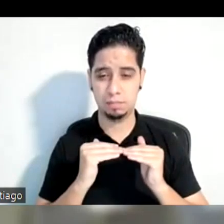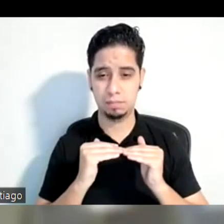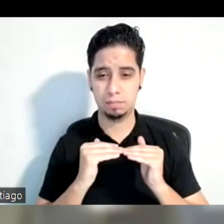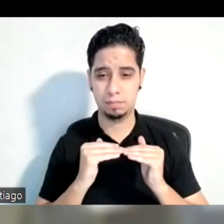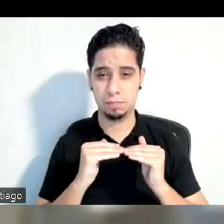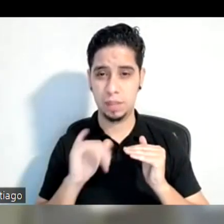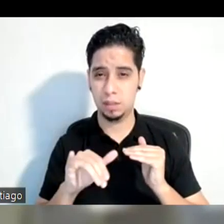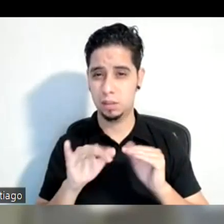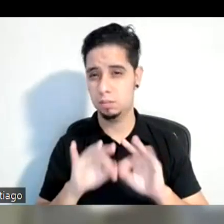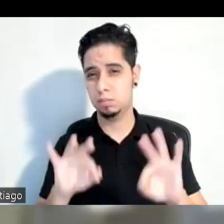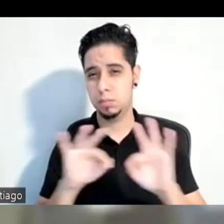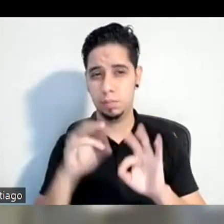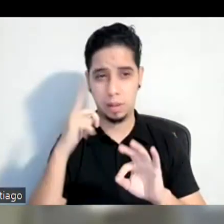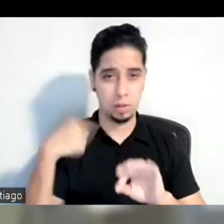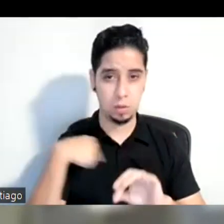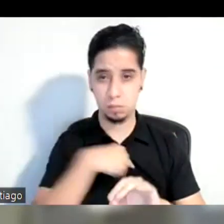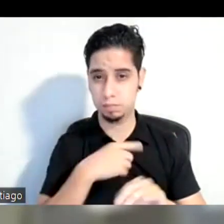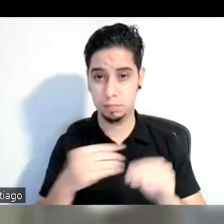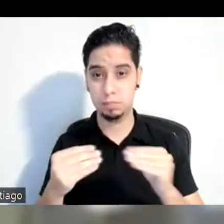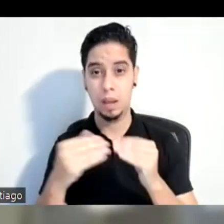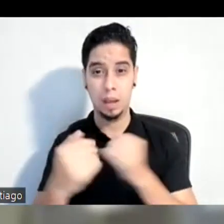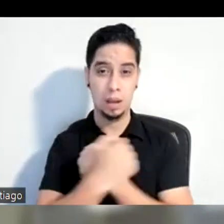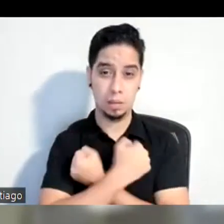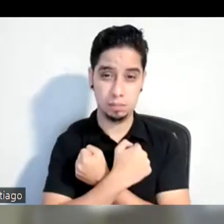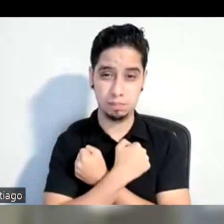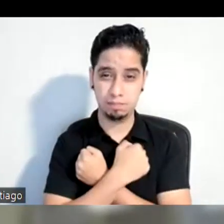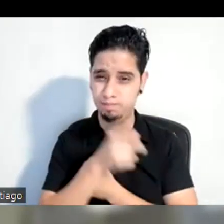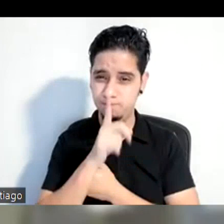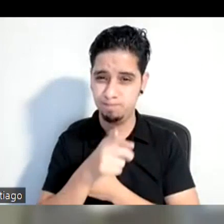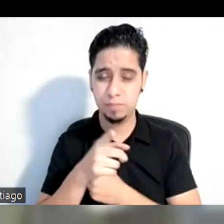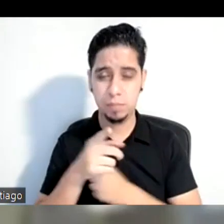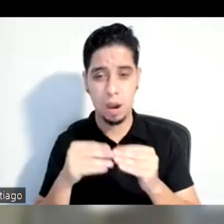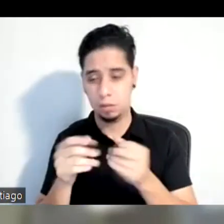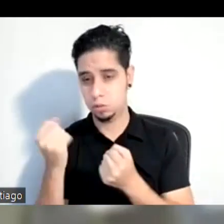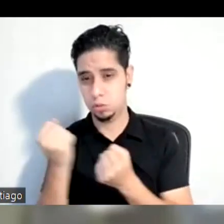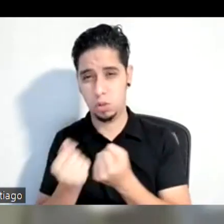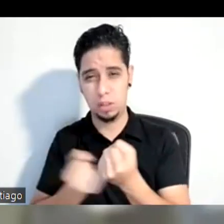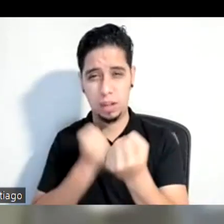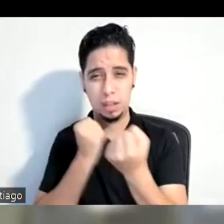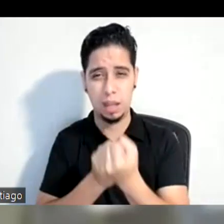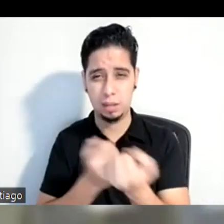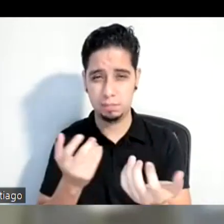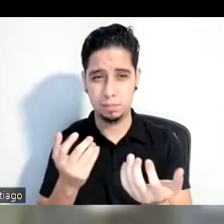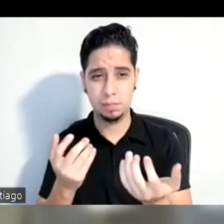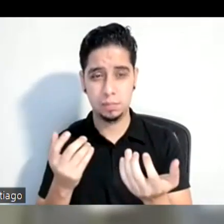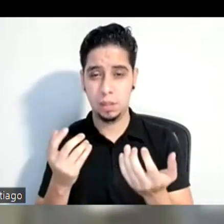Eso es importante para nosotros. Más amor. Por eso, sí, más amor, más solidaridad, ¿verdad? Así que vamos a